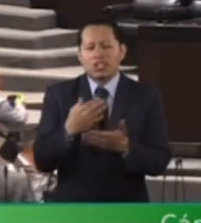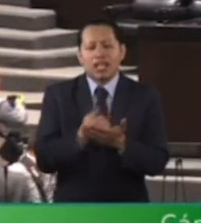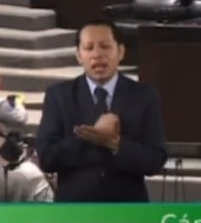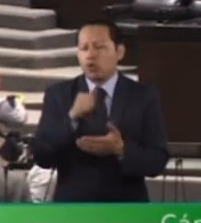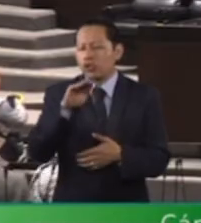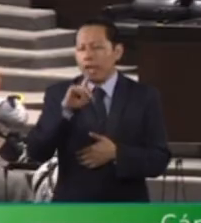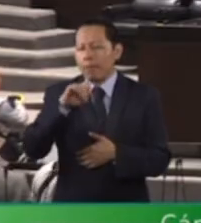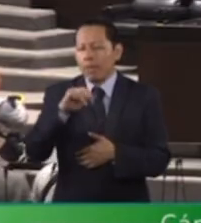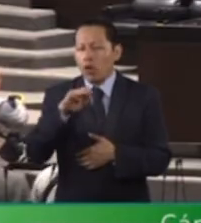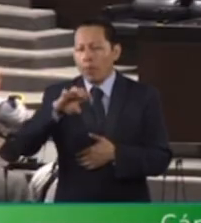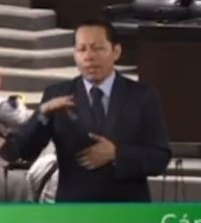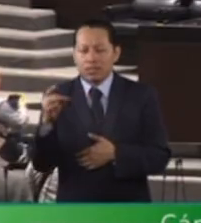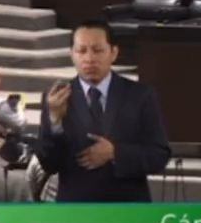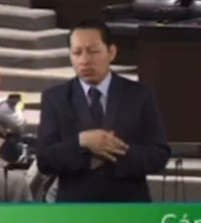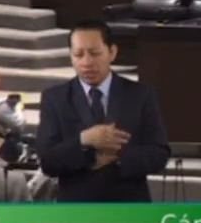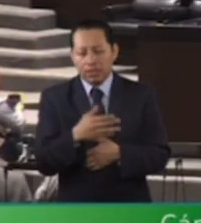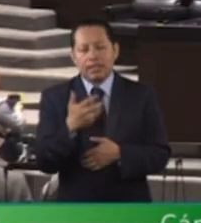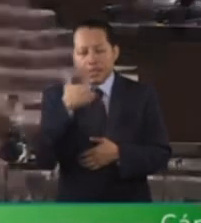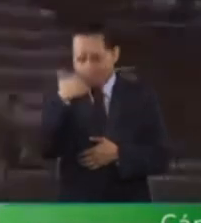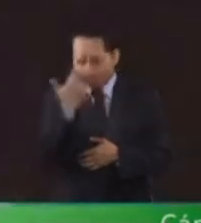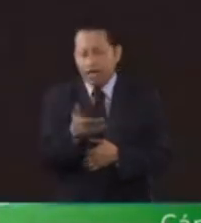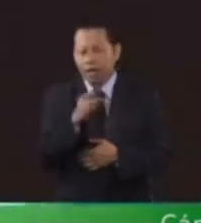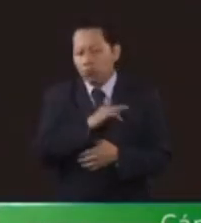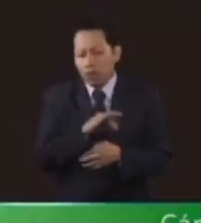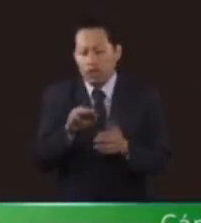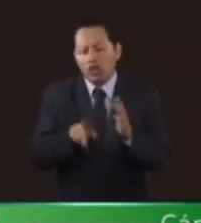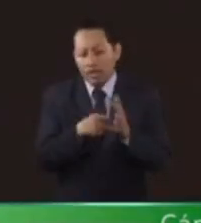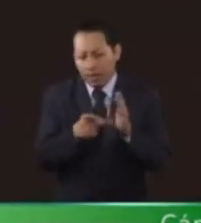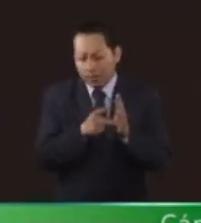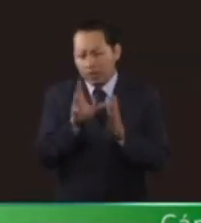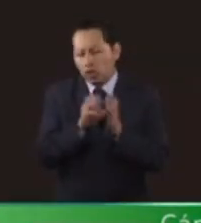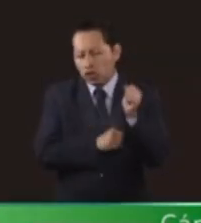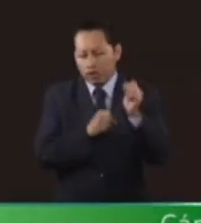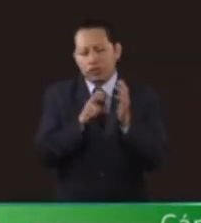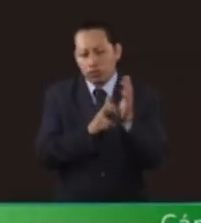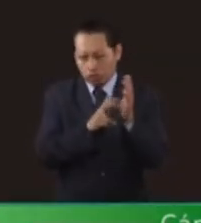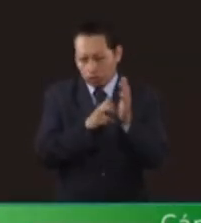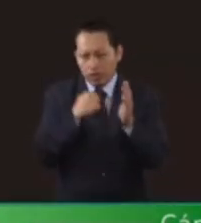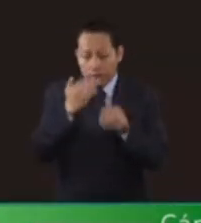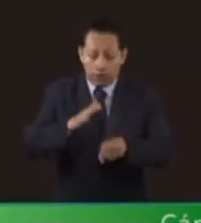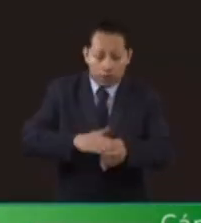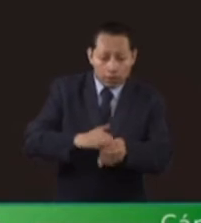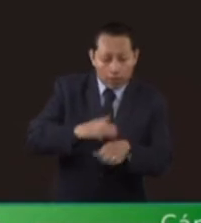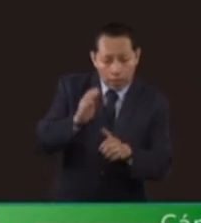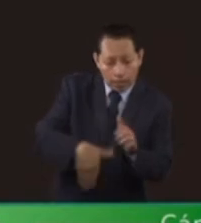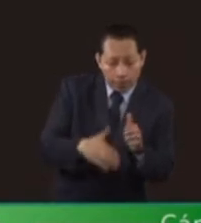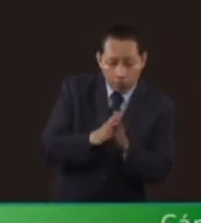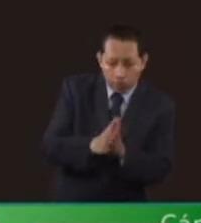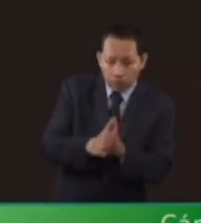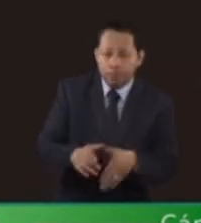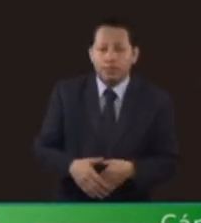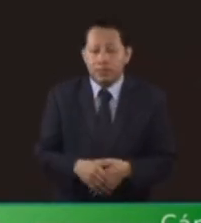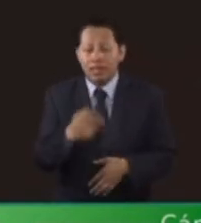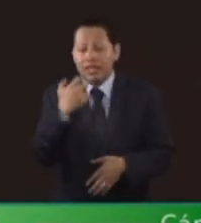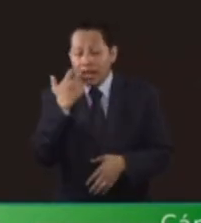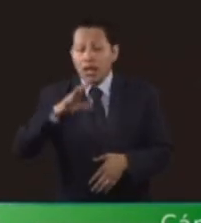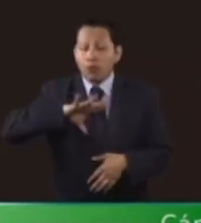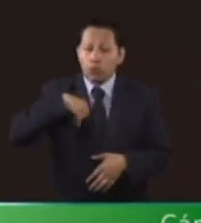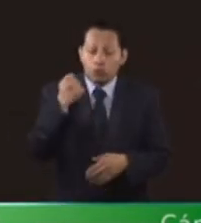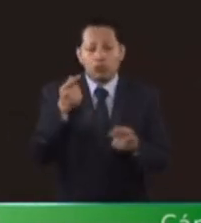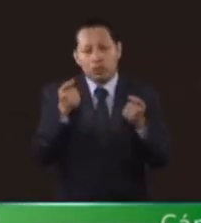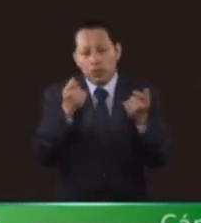movimiento ciudadano quieren reformar otra vez la Constitución para abusar más del poder yar los